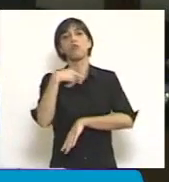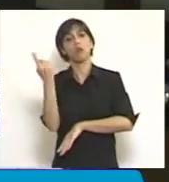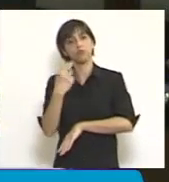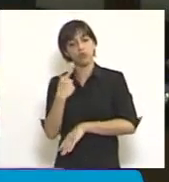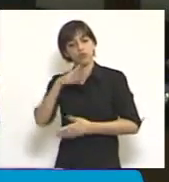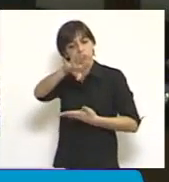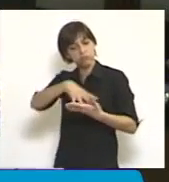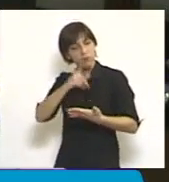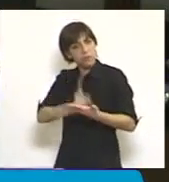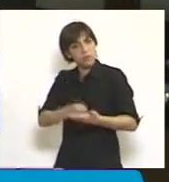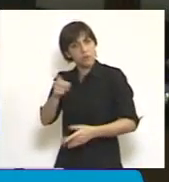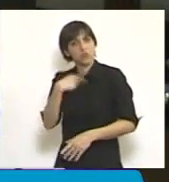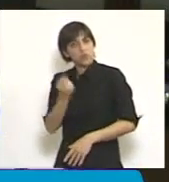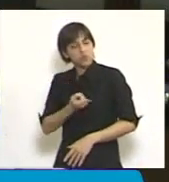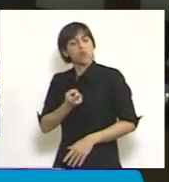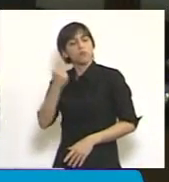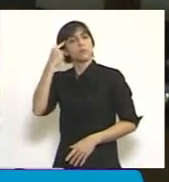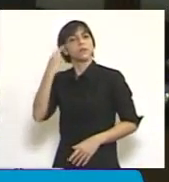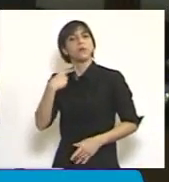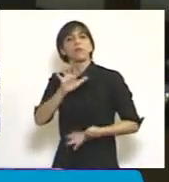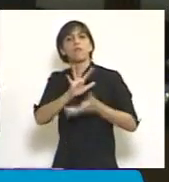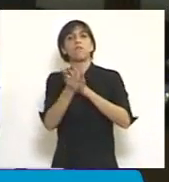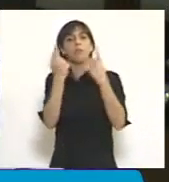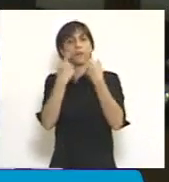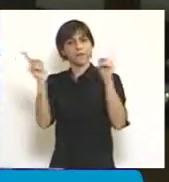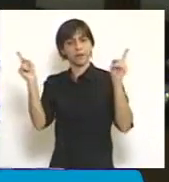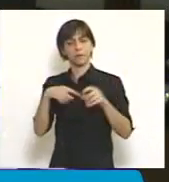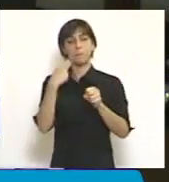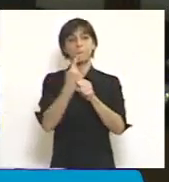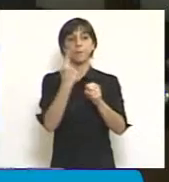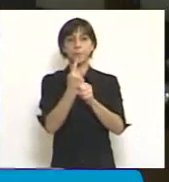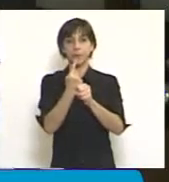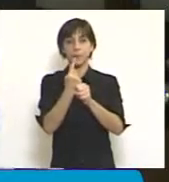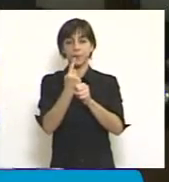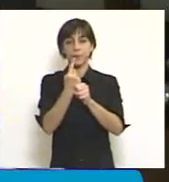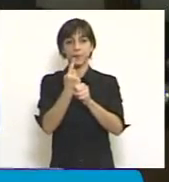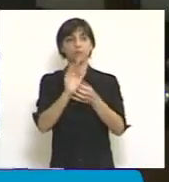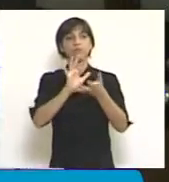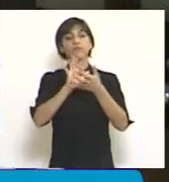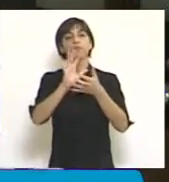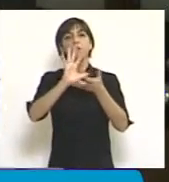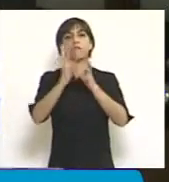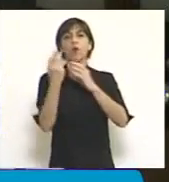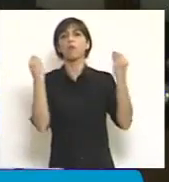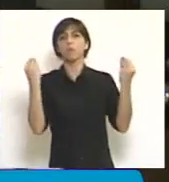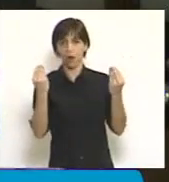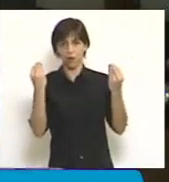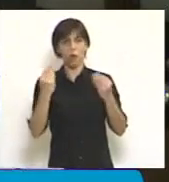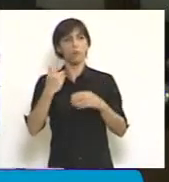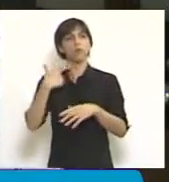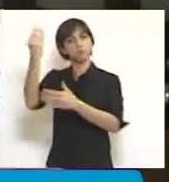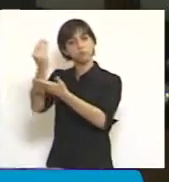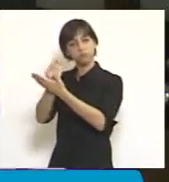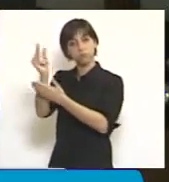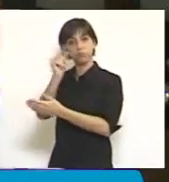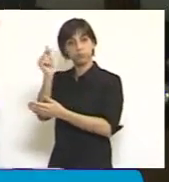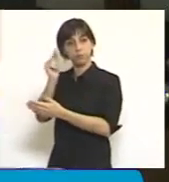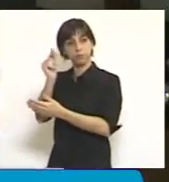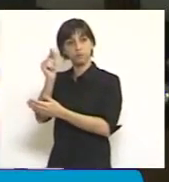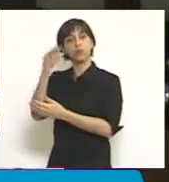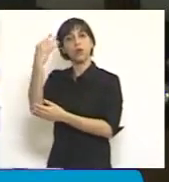Los subrogantes deben ser designados de acuerdo con el sistema de la Constitución. Por eso nosotros en